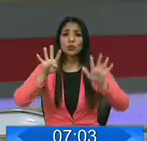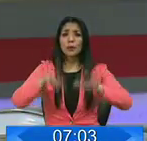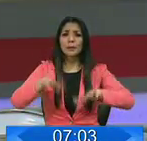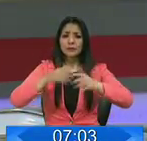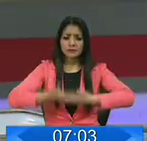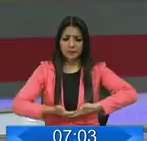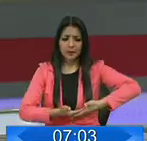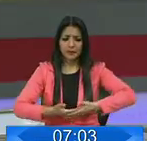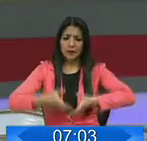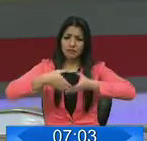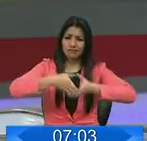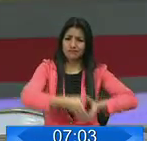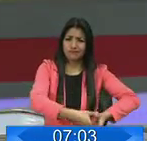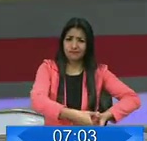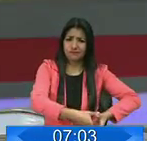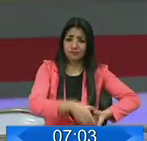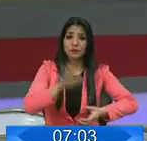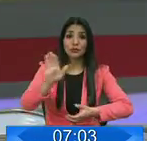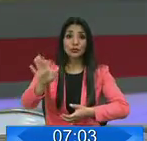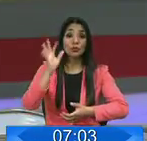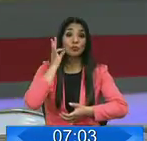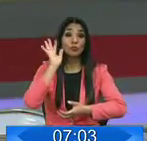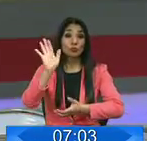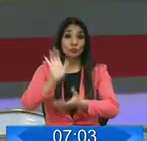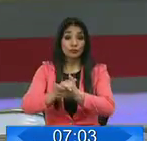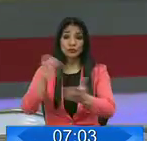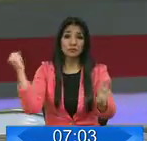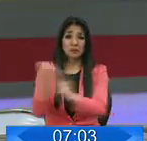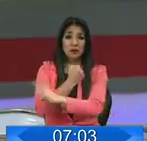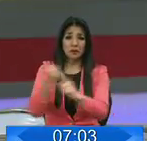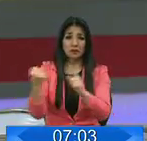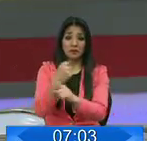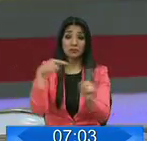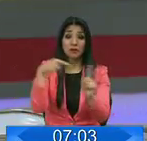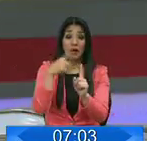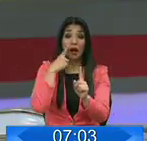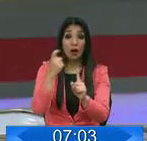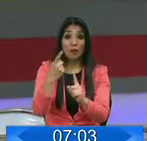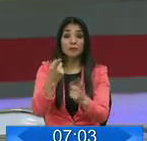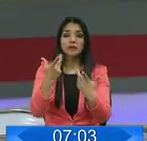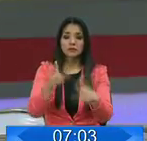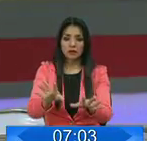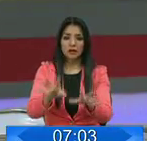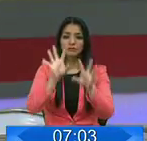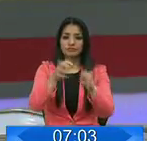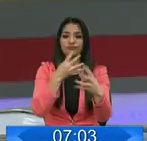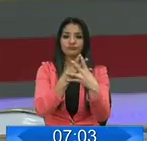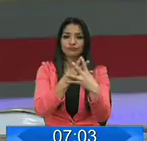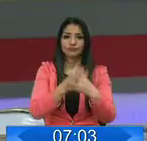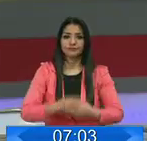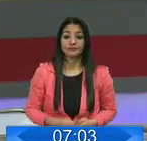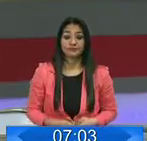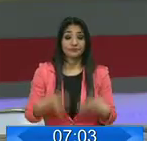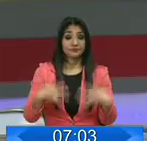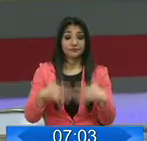de haber golpeado a su pareja. Este señor está implicado y se encuentra detenido. Increíble.